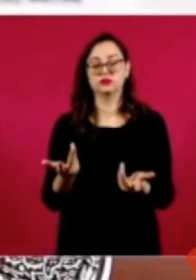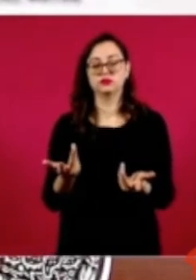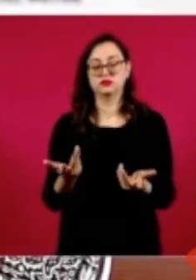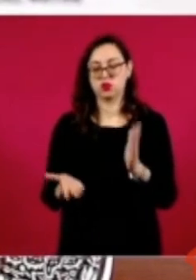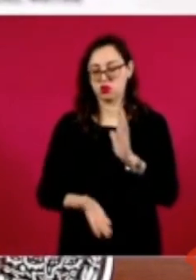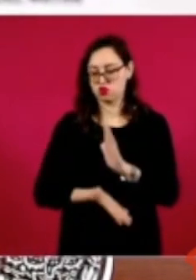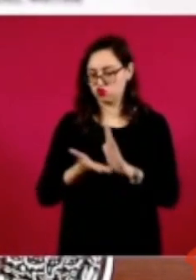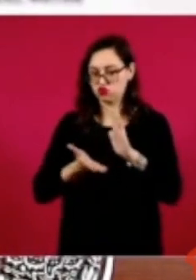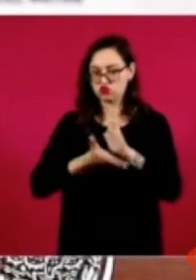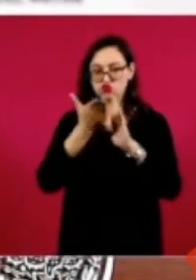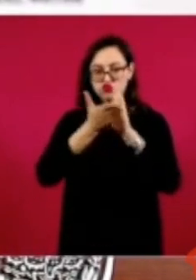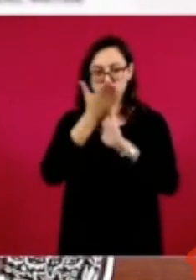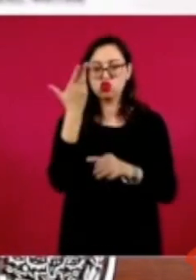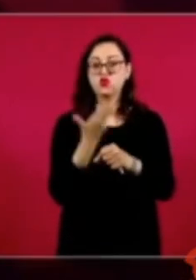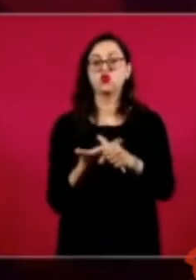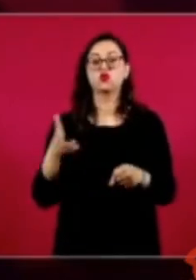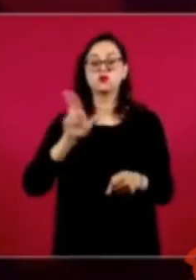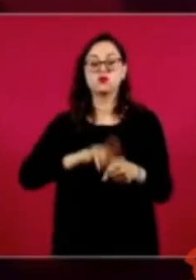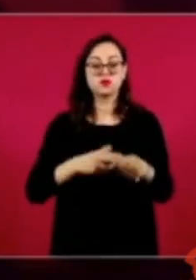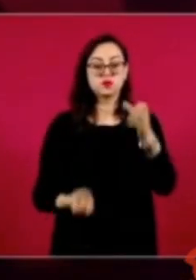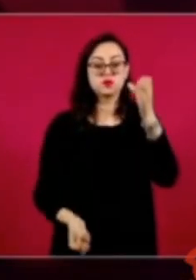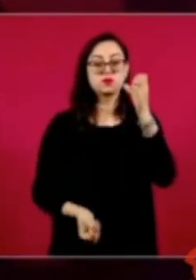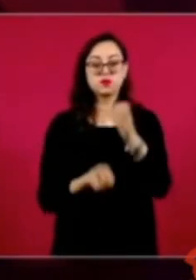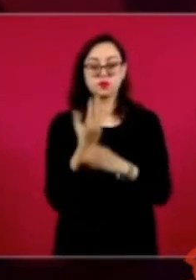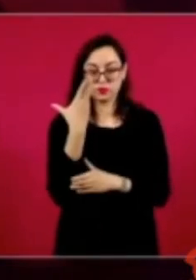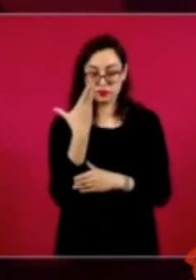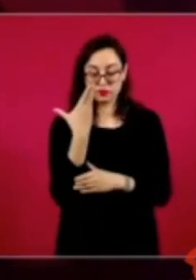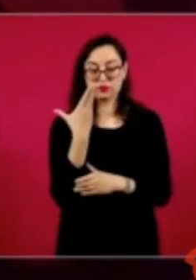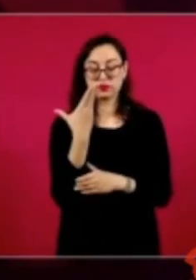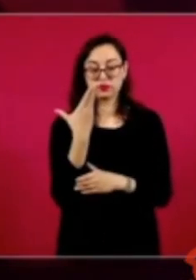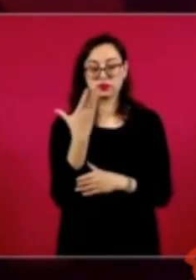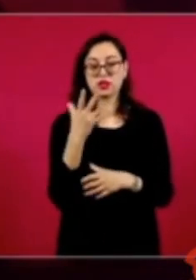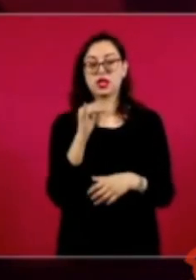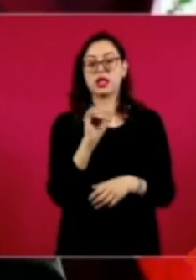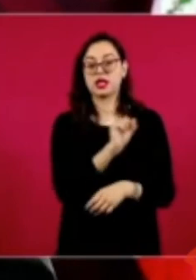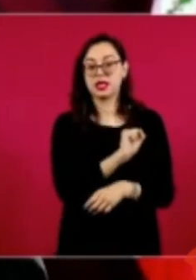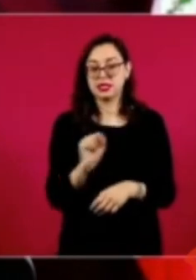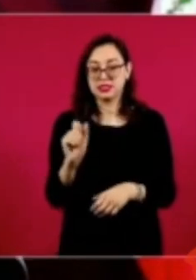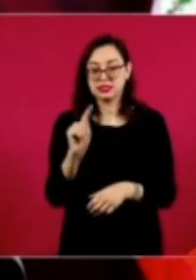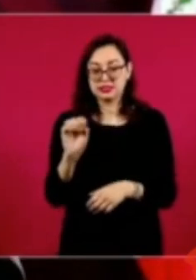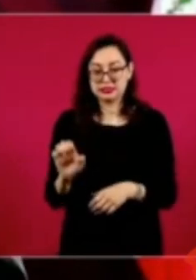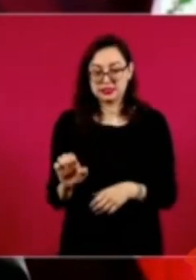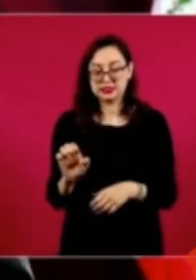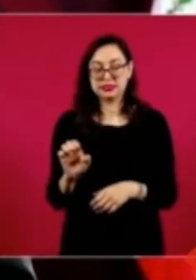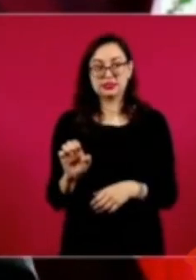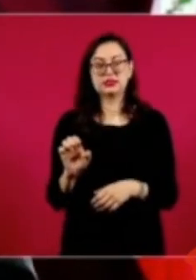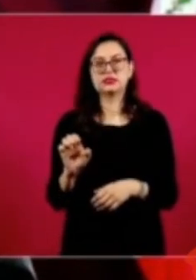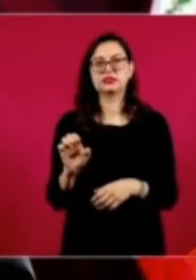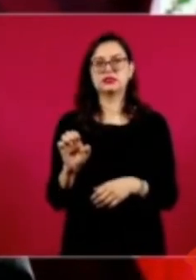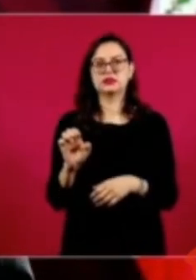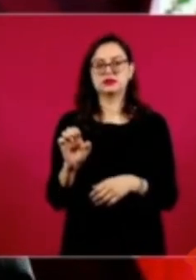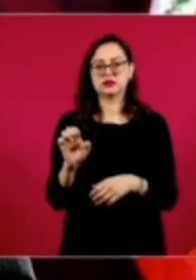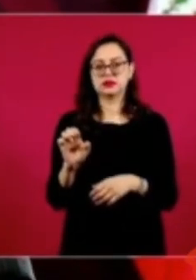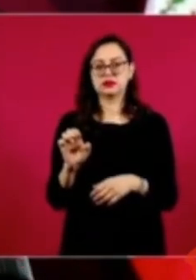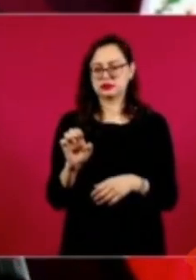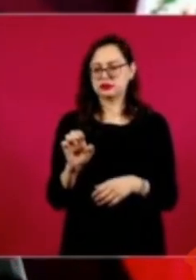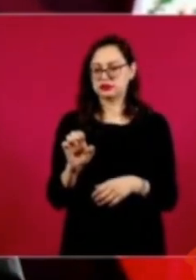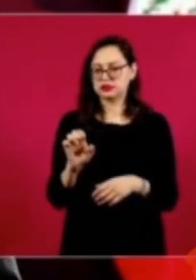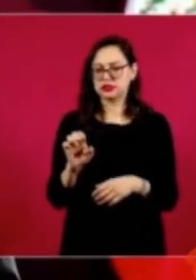construcciones de nuevos hospitales. Nada más el ISSSTE va a tener para